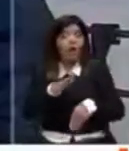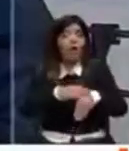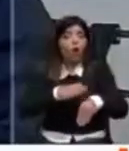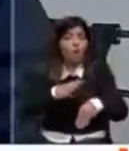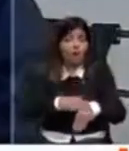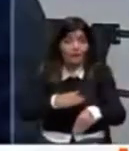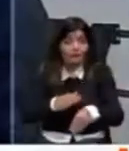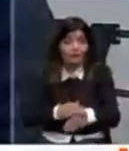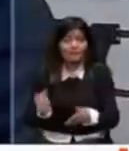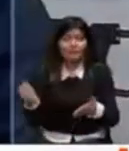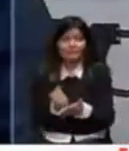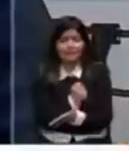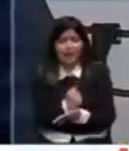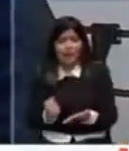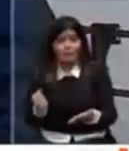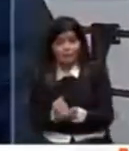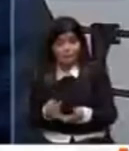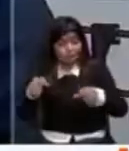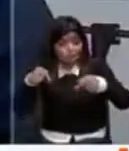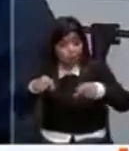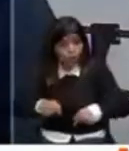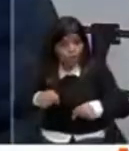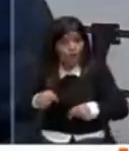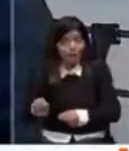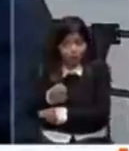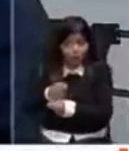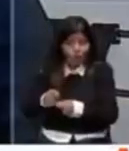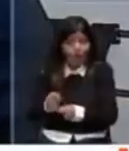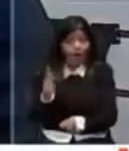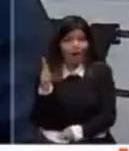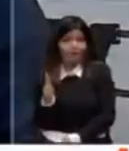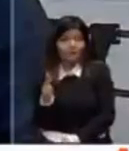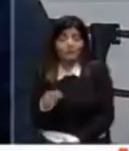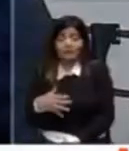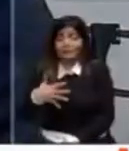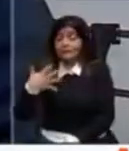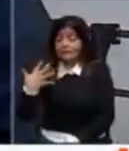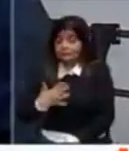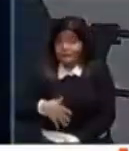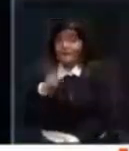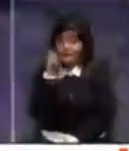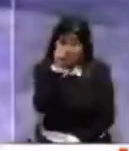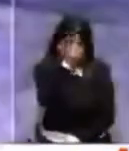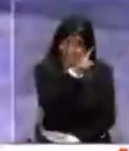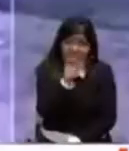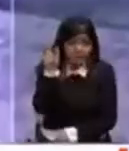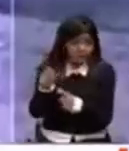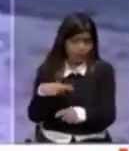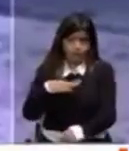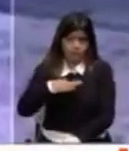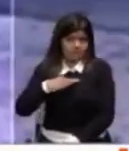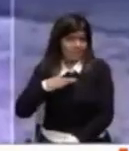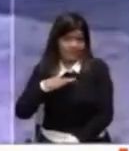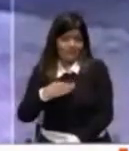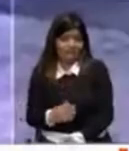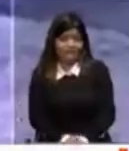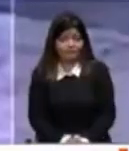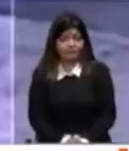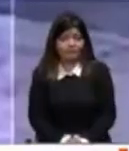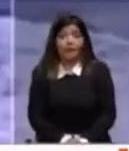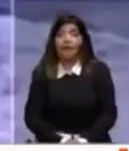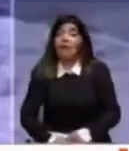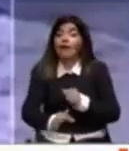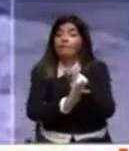la tramitación hoy para adquirir un arma es muy engorrosa para los civiles. La Fiscalía Centro Norte